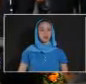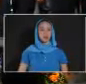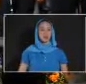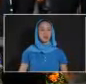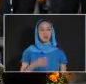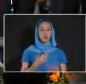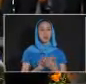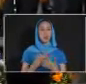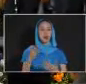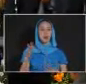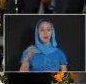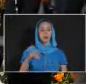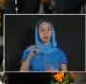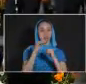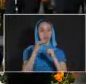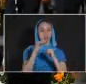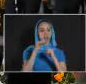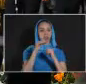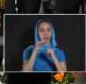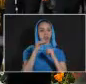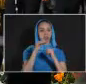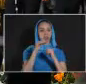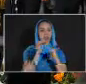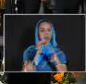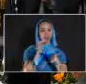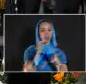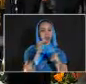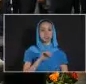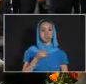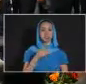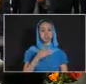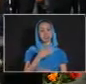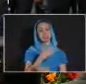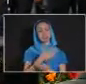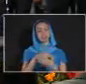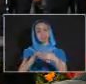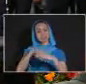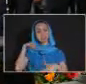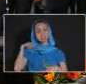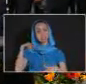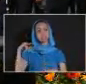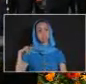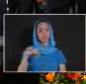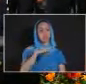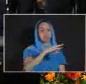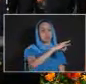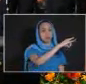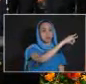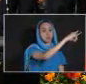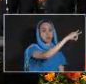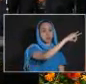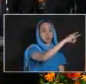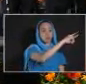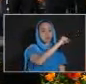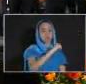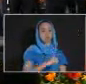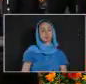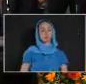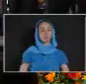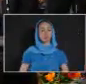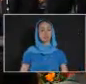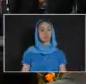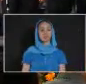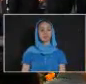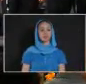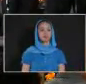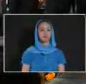vamos a orar por los hermanos Malen de viaje, Irma de Mesa y Yomeri de la Roca, que pasen al frente,